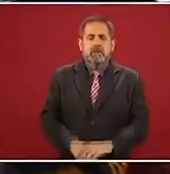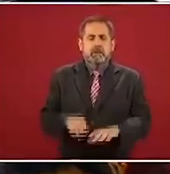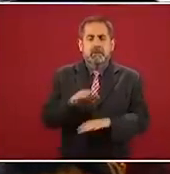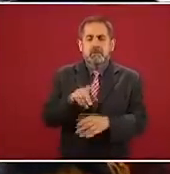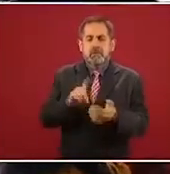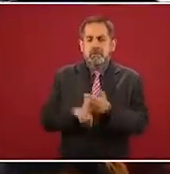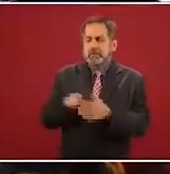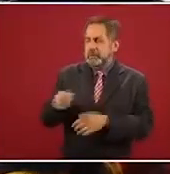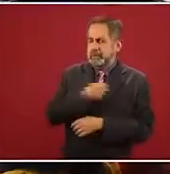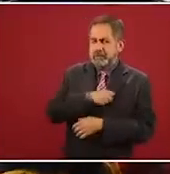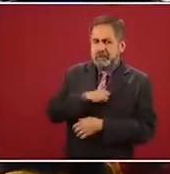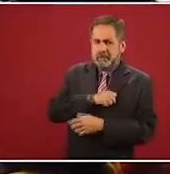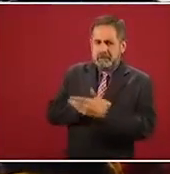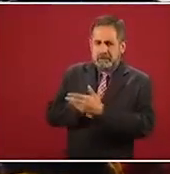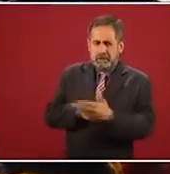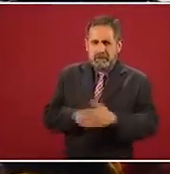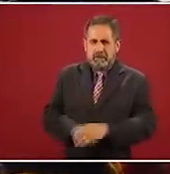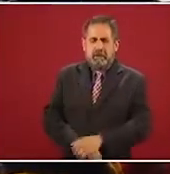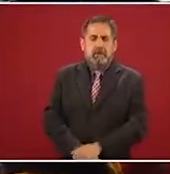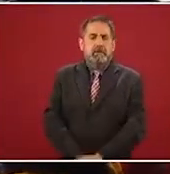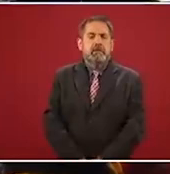Lo de salud.